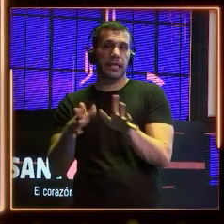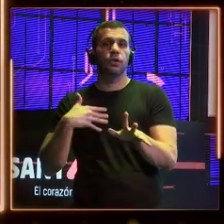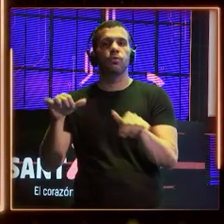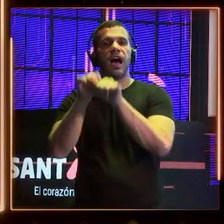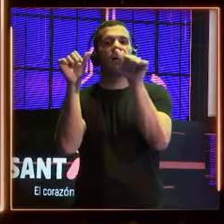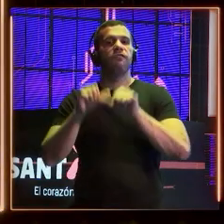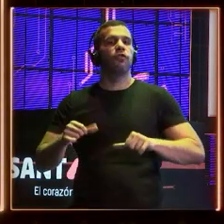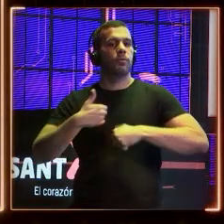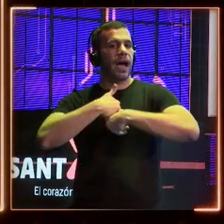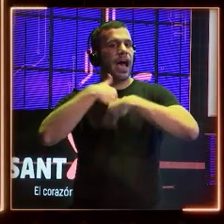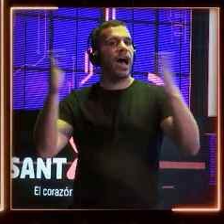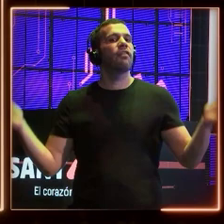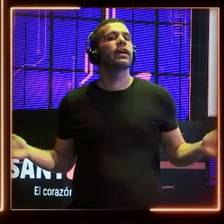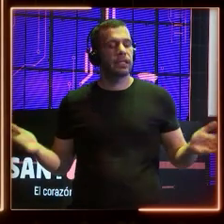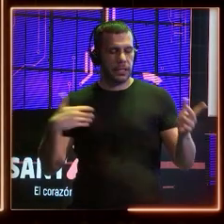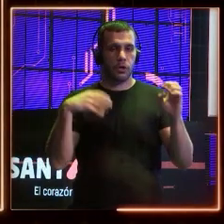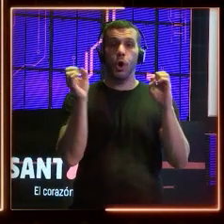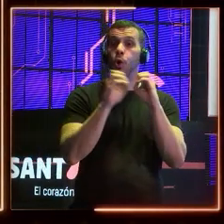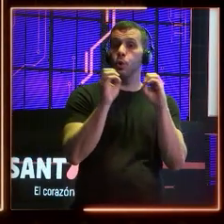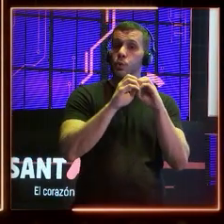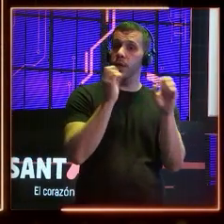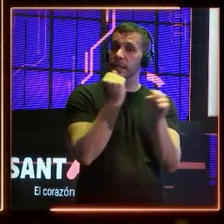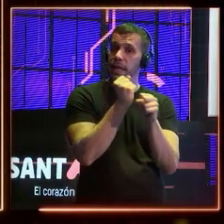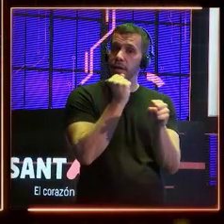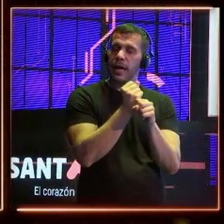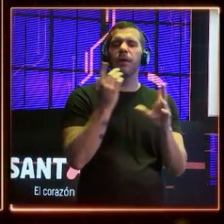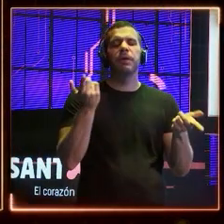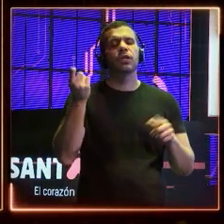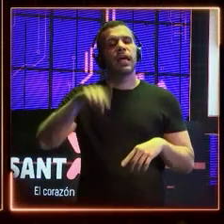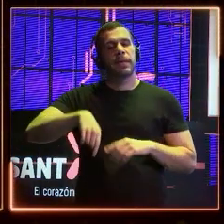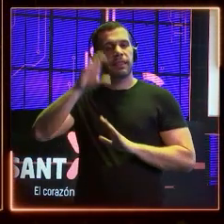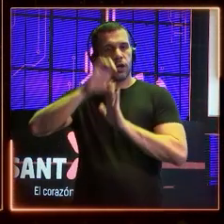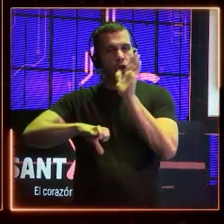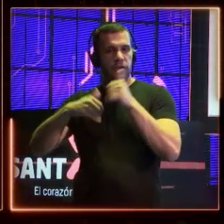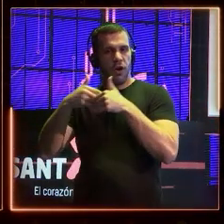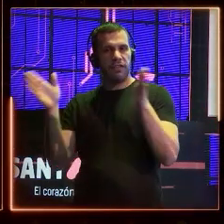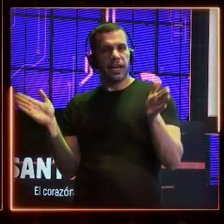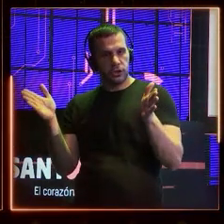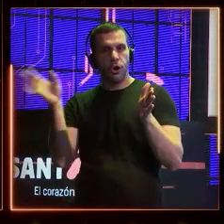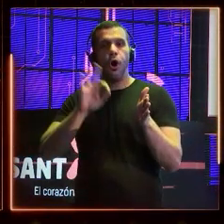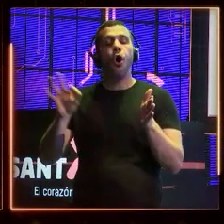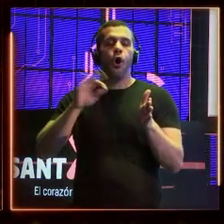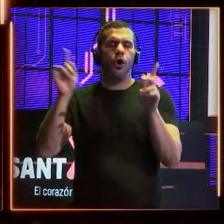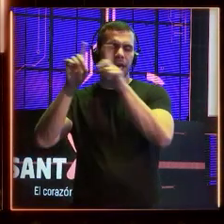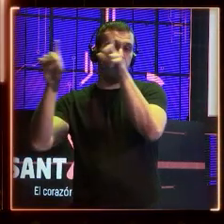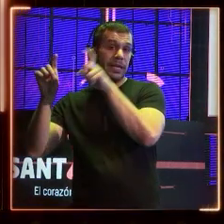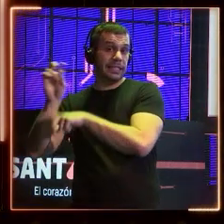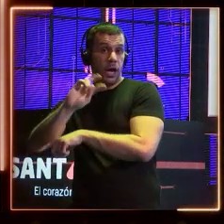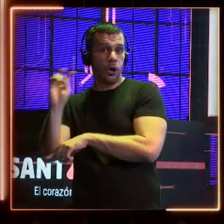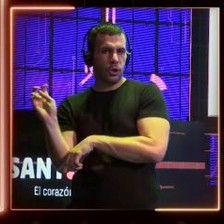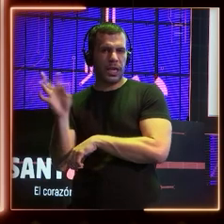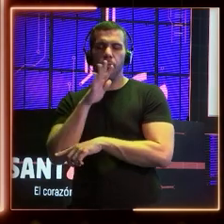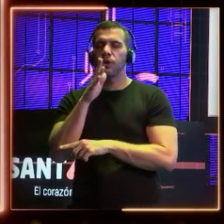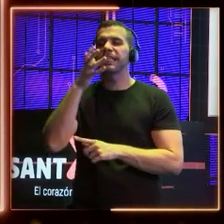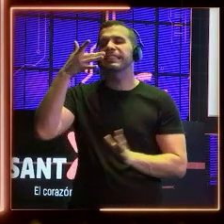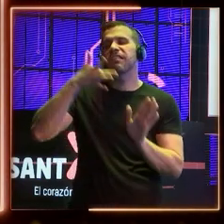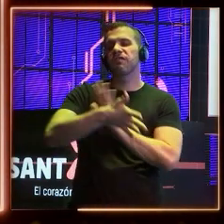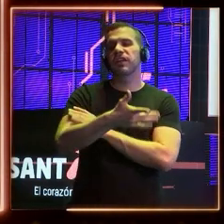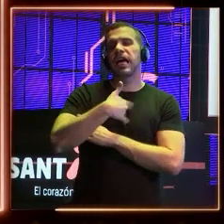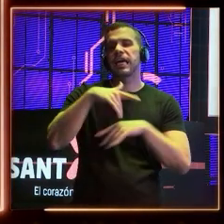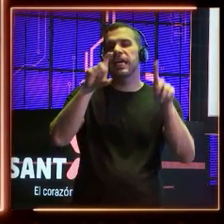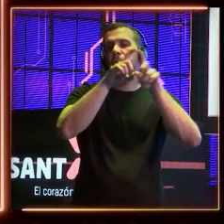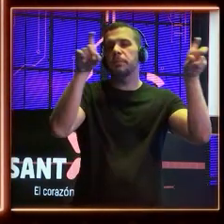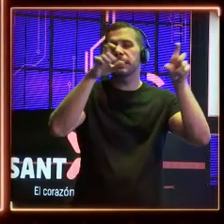poder trabajar con modelos de Google pero también con modelos Open source o modelos de otras empresas porque aquí no va a haber una única compañía que